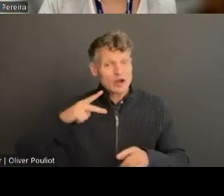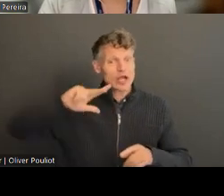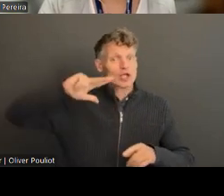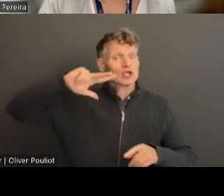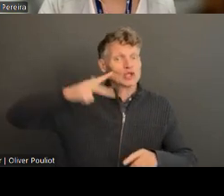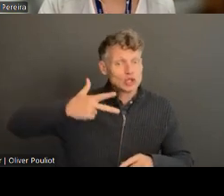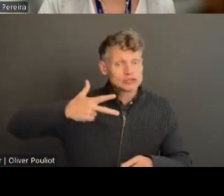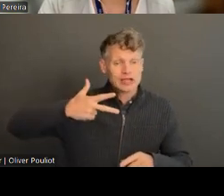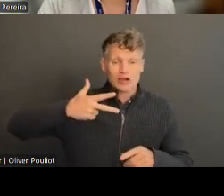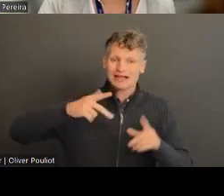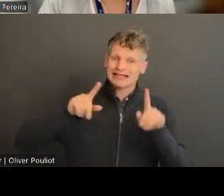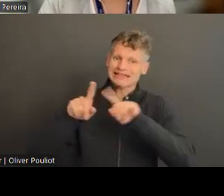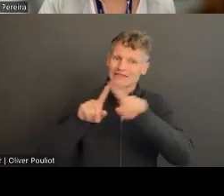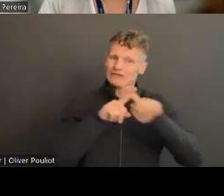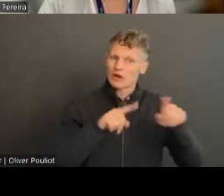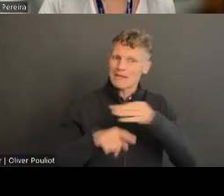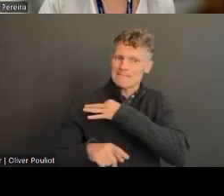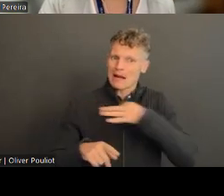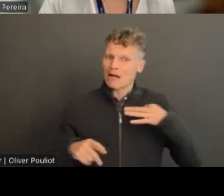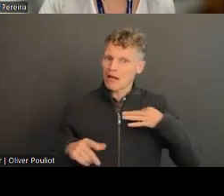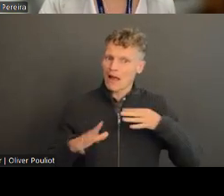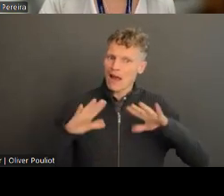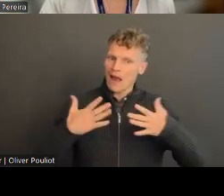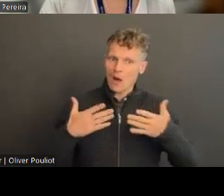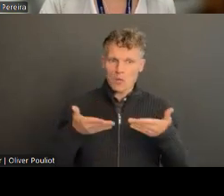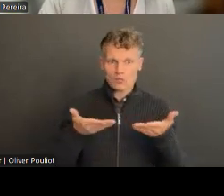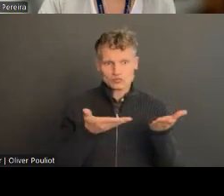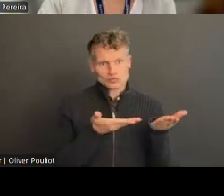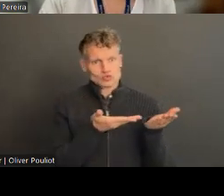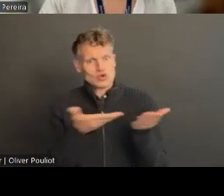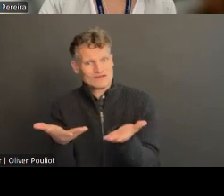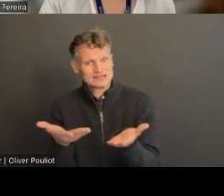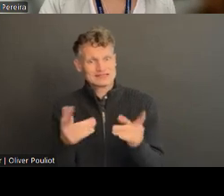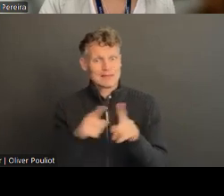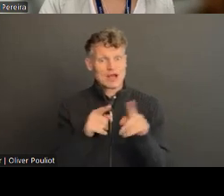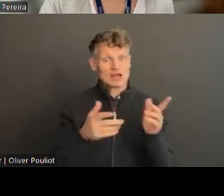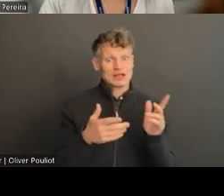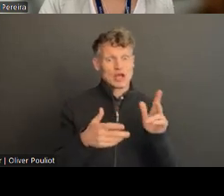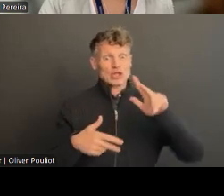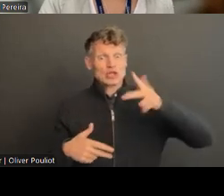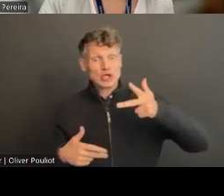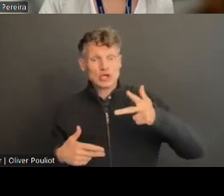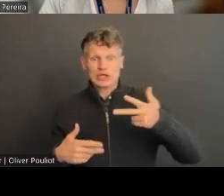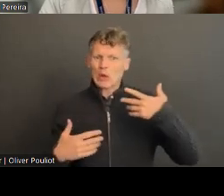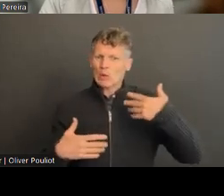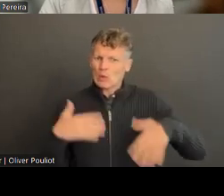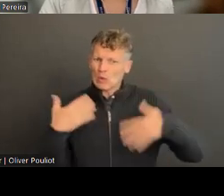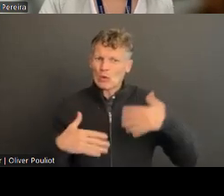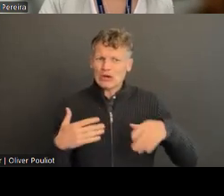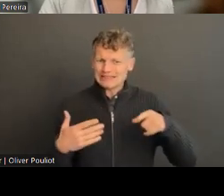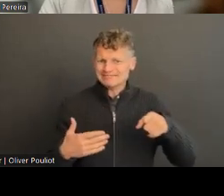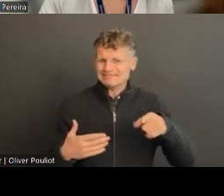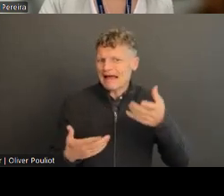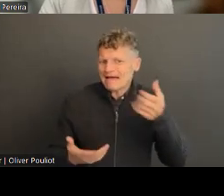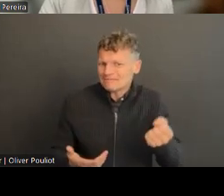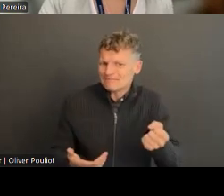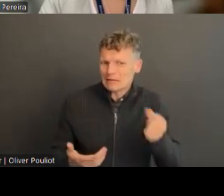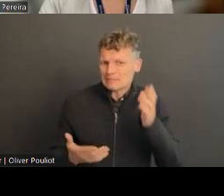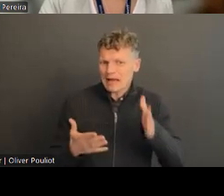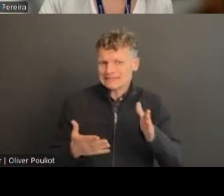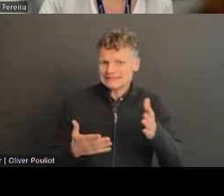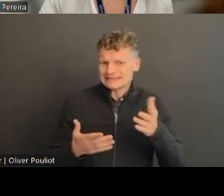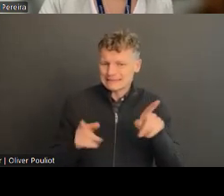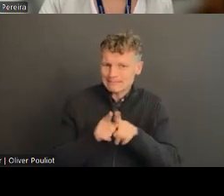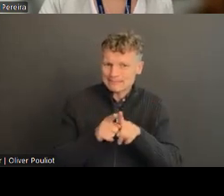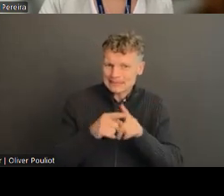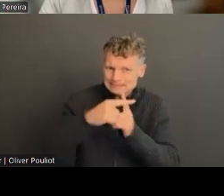de distintos tratamientos, y aquí está más bien desglosado cómo ocurre el acceso a estos tratamientos a